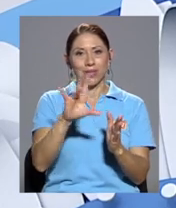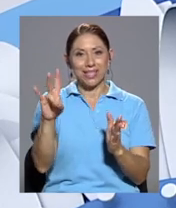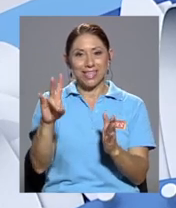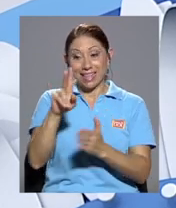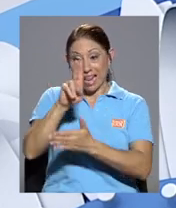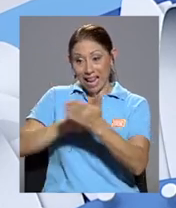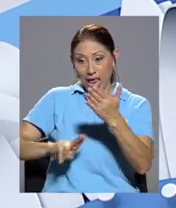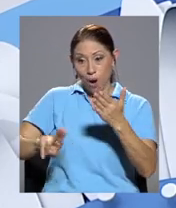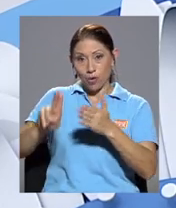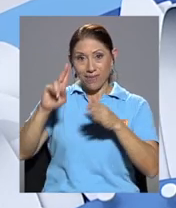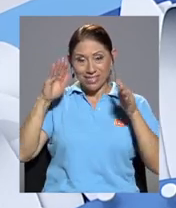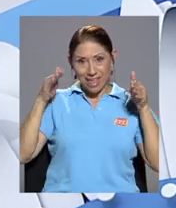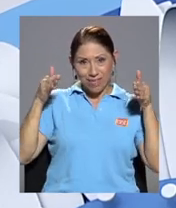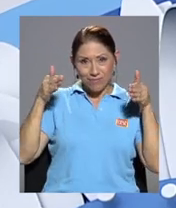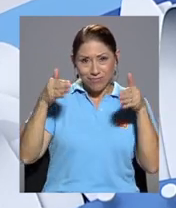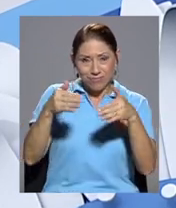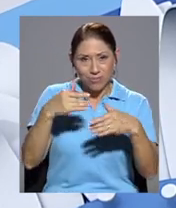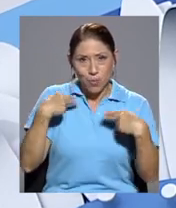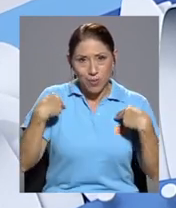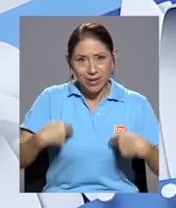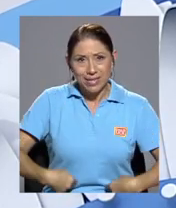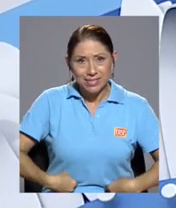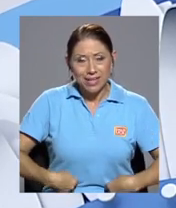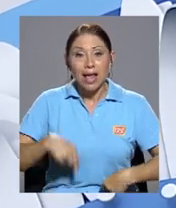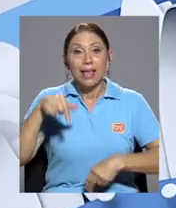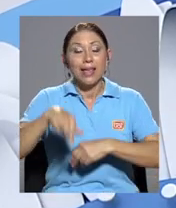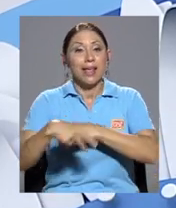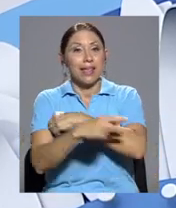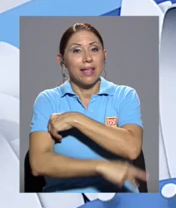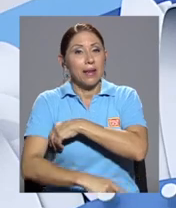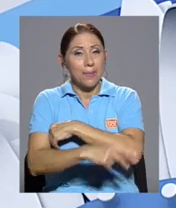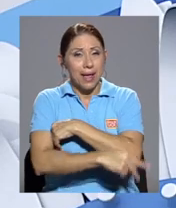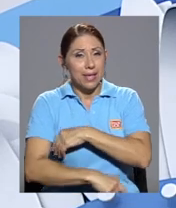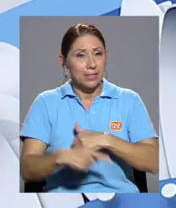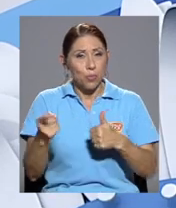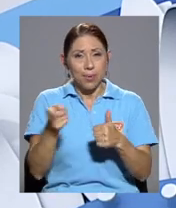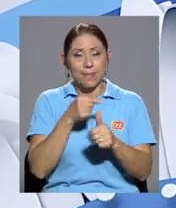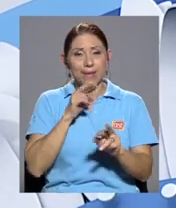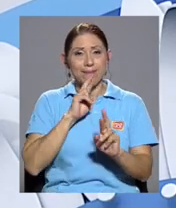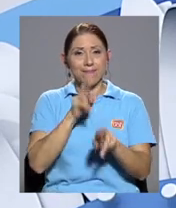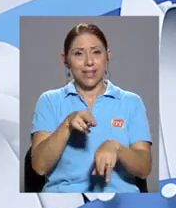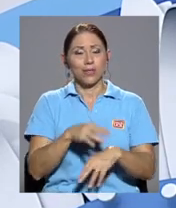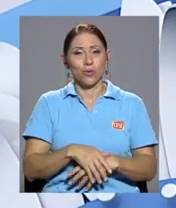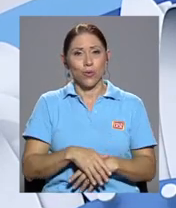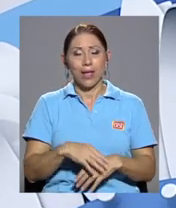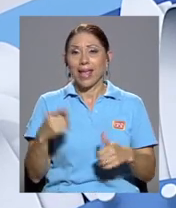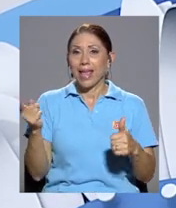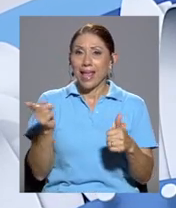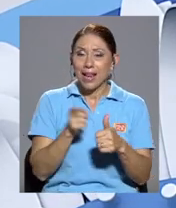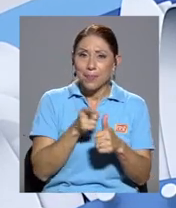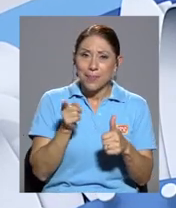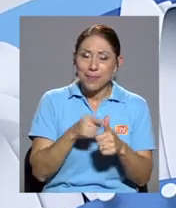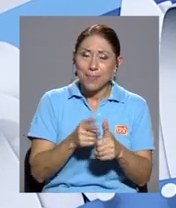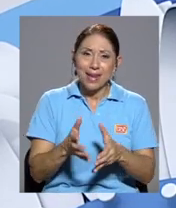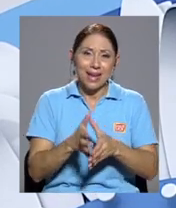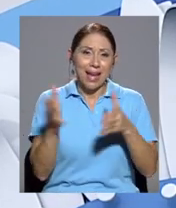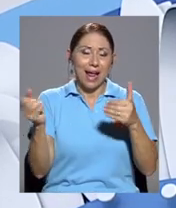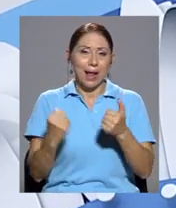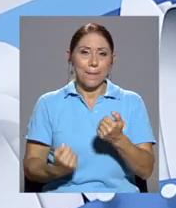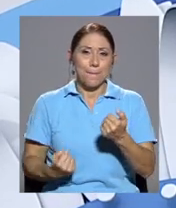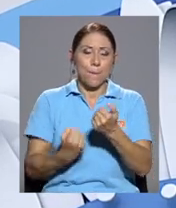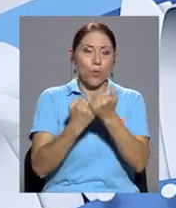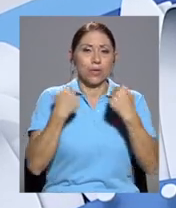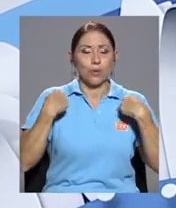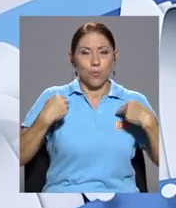y que en el país tuvo a la vez un primer efecto el primer gran aporte humanista de la